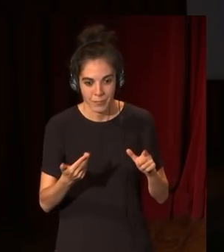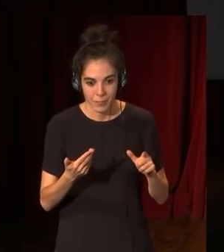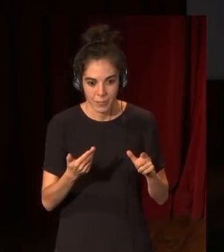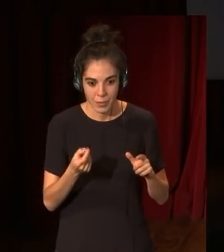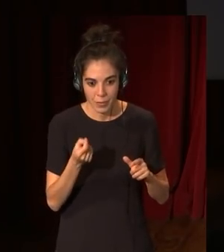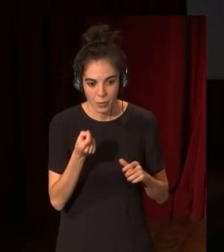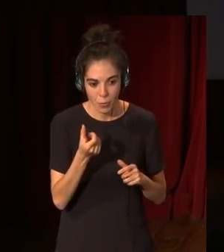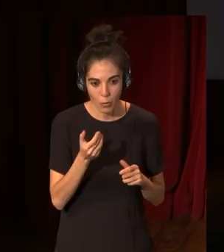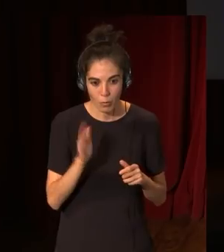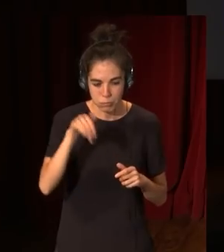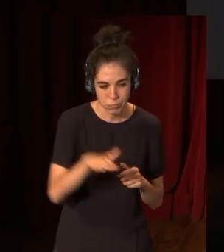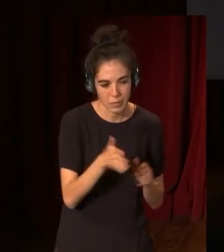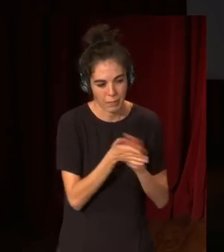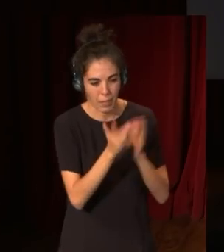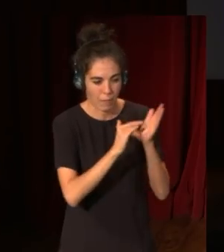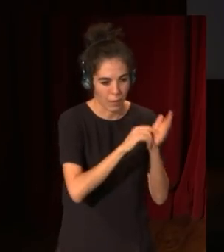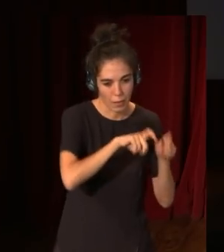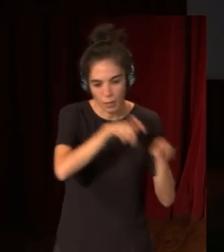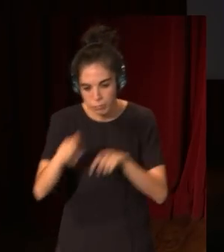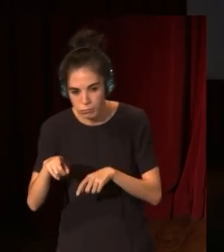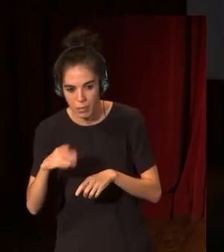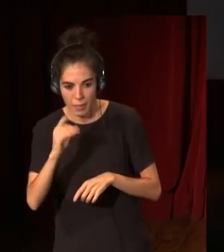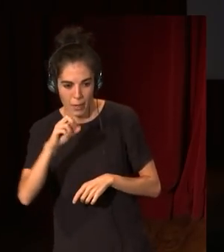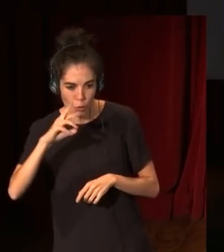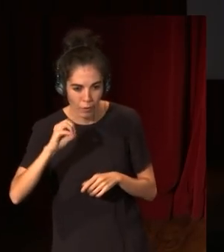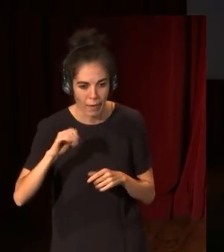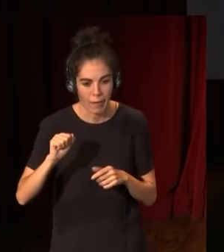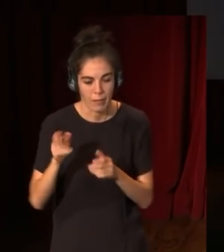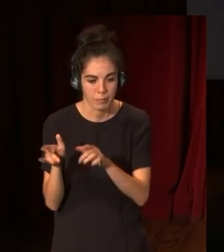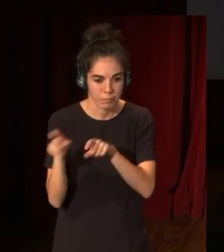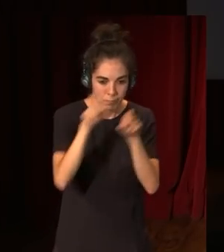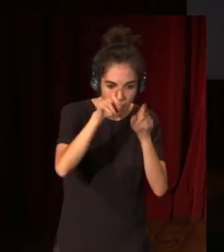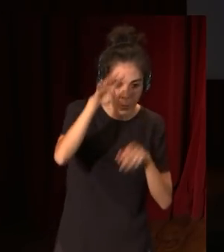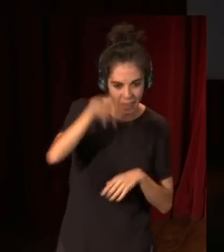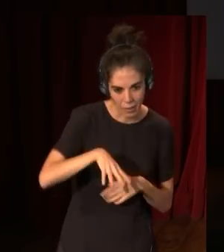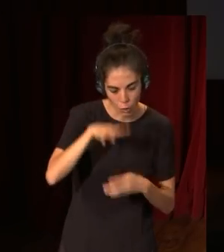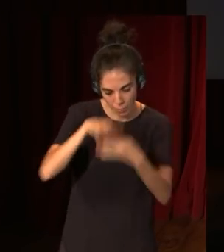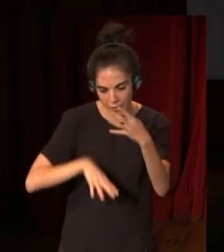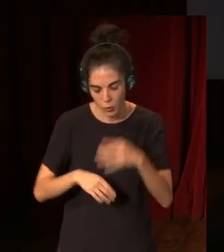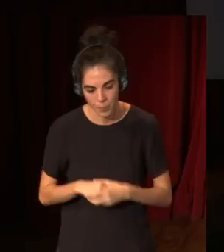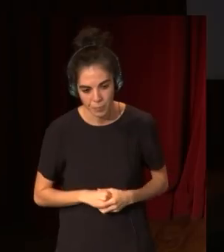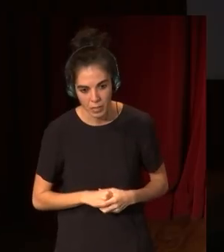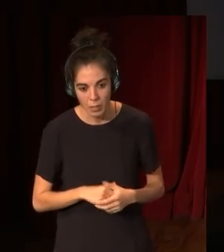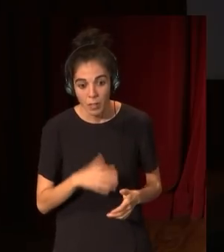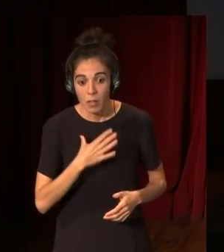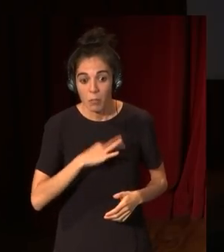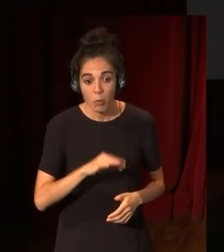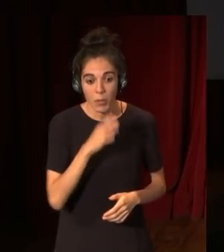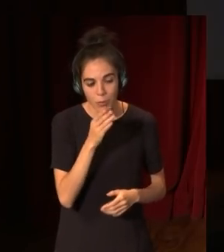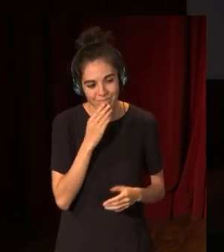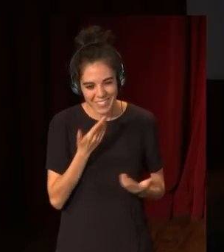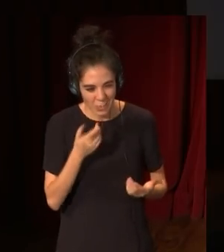a otro de valència de roca de daroca zaragoza de zaragoza a barcelona y quizás porque la documentación es muy